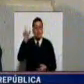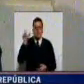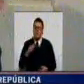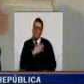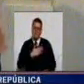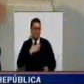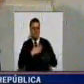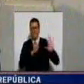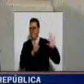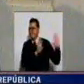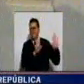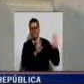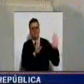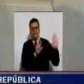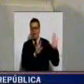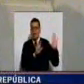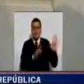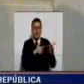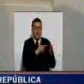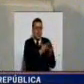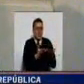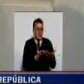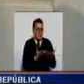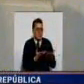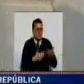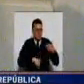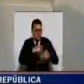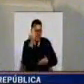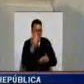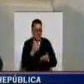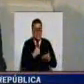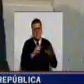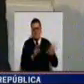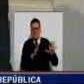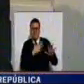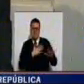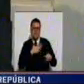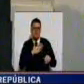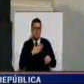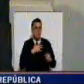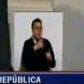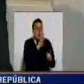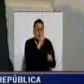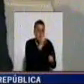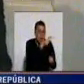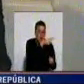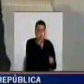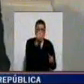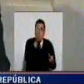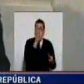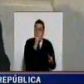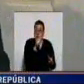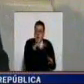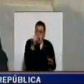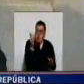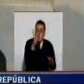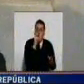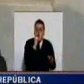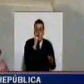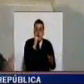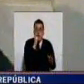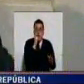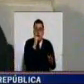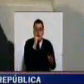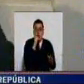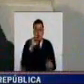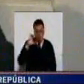desagrado porque esa operación no se hubiera hecho inicialmente. O sea, que nadie puede decir que los señores de